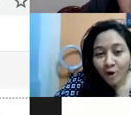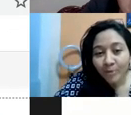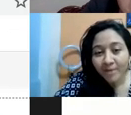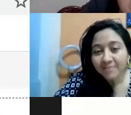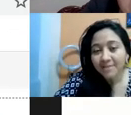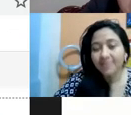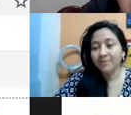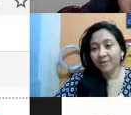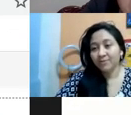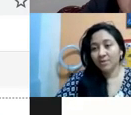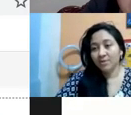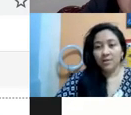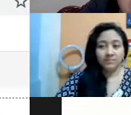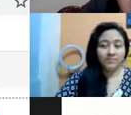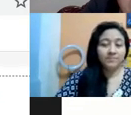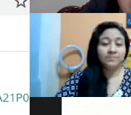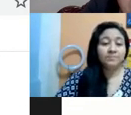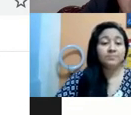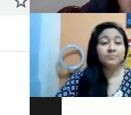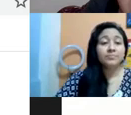no pueden ser incrustados.